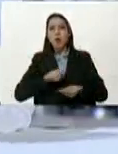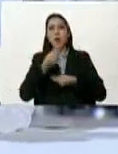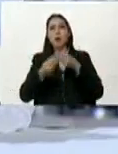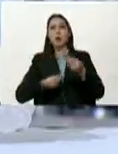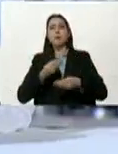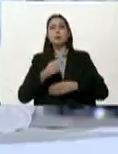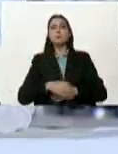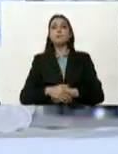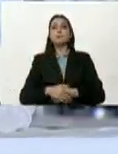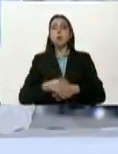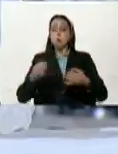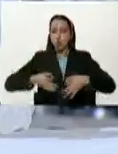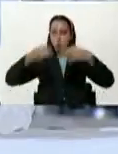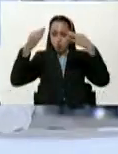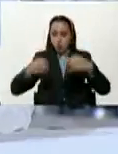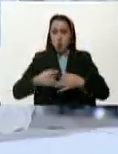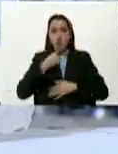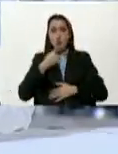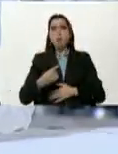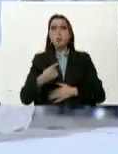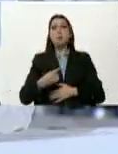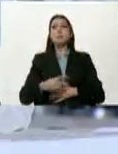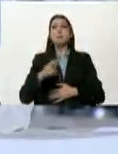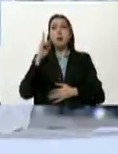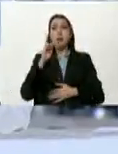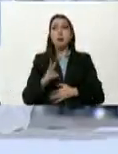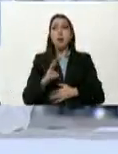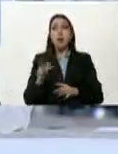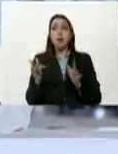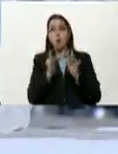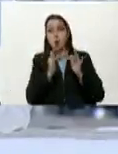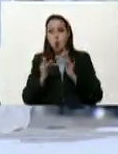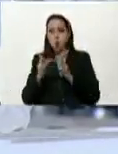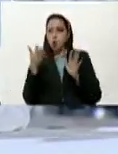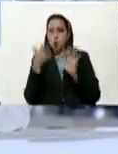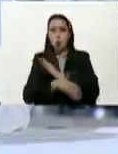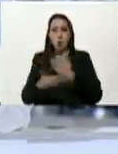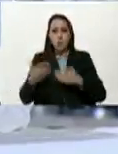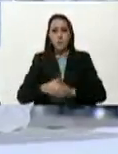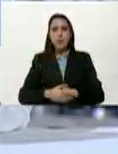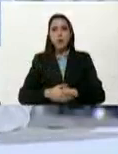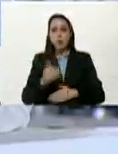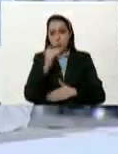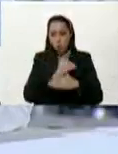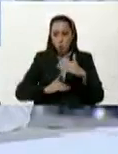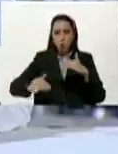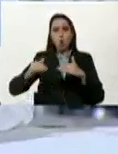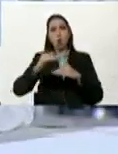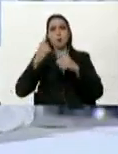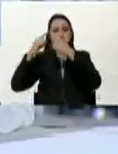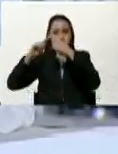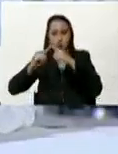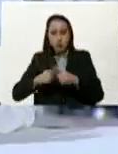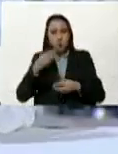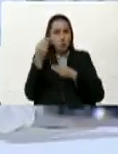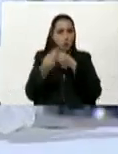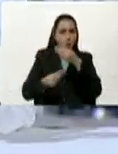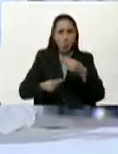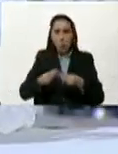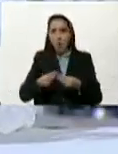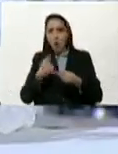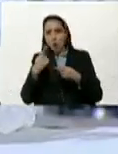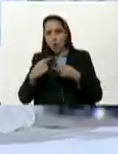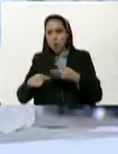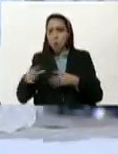y con toda seguridad lo digo usted a ver hoy algunos pases de los crecimientos los rendimientos que se han venido dando en